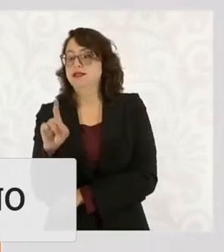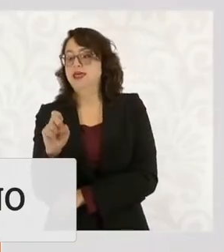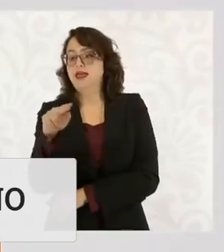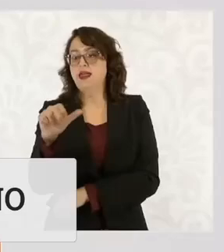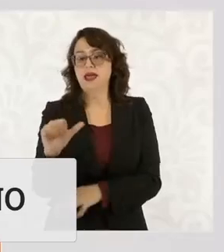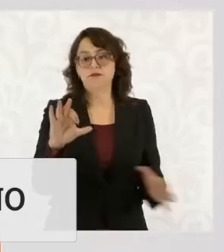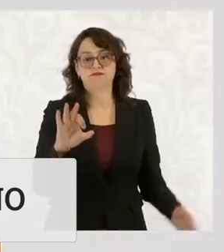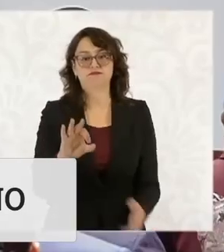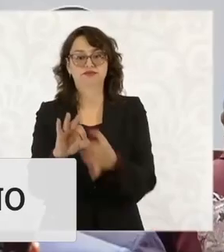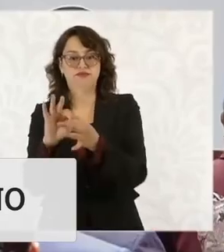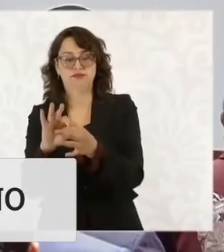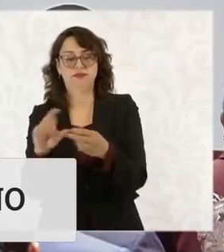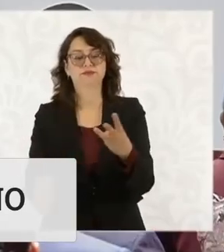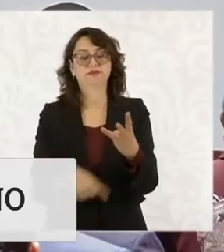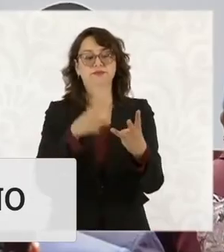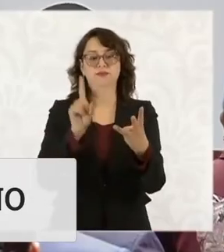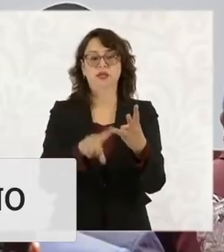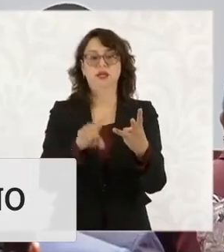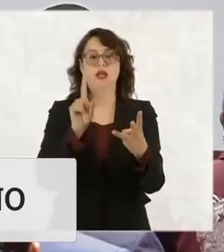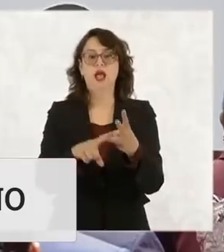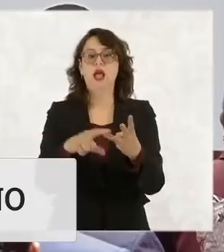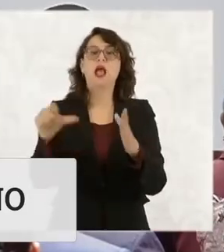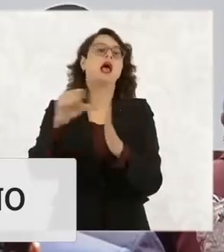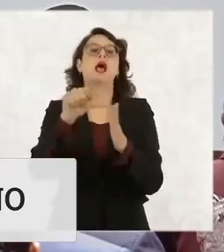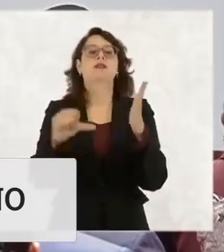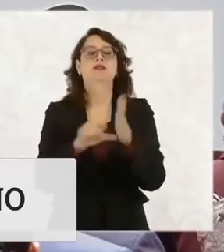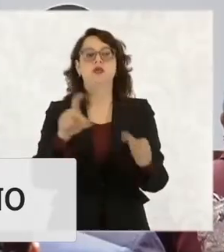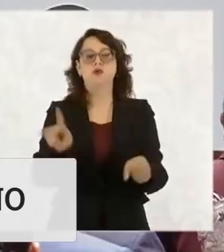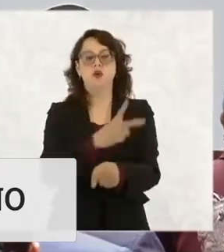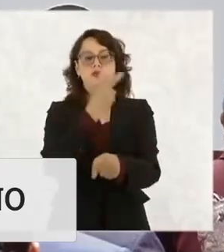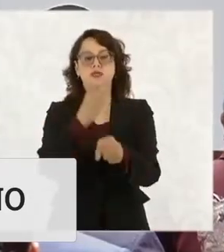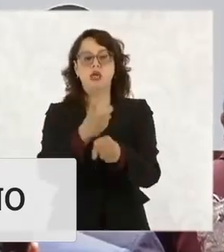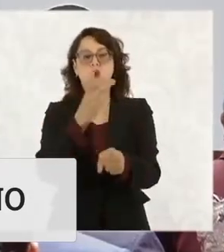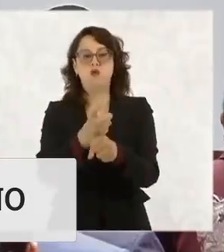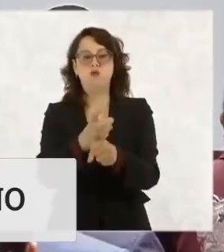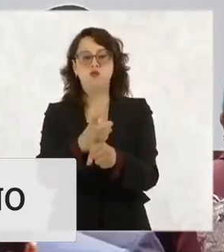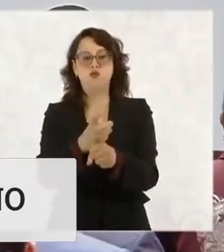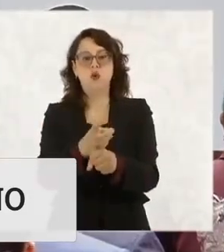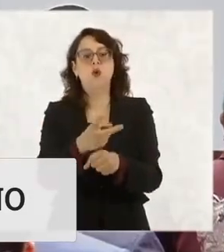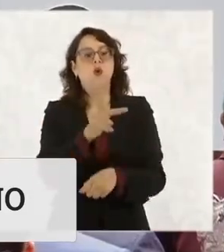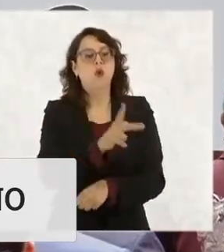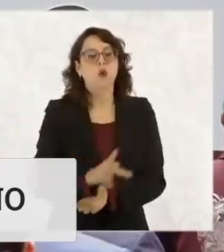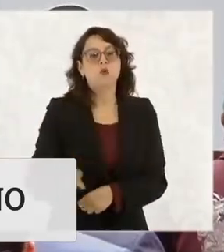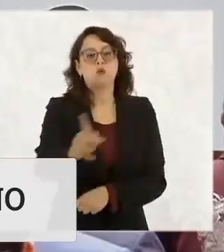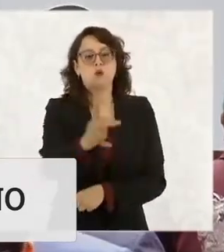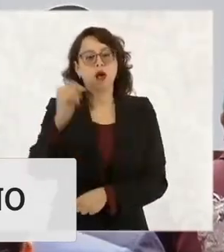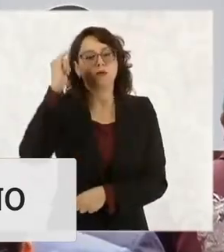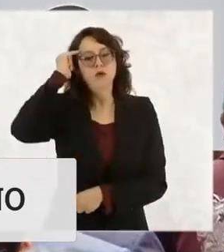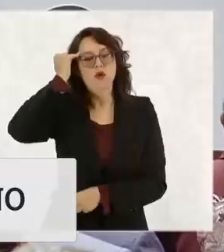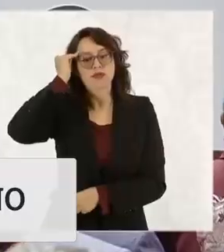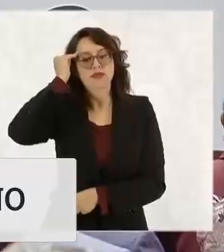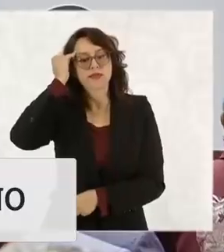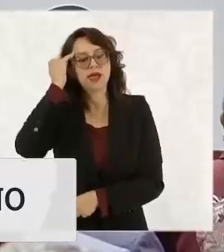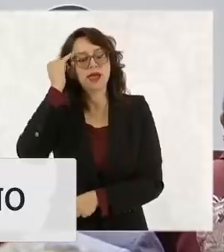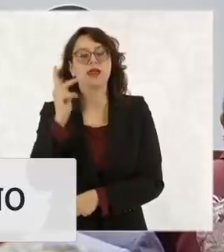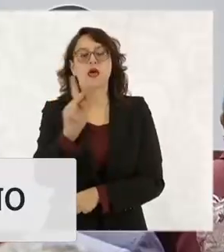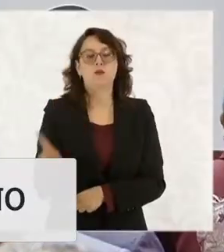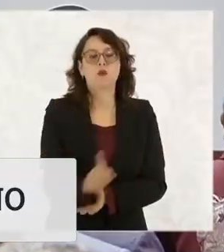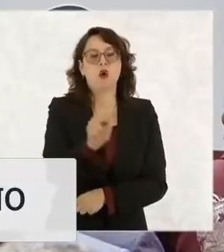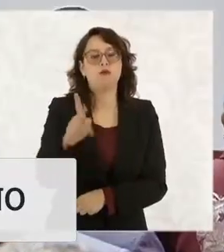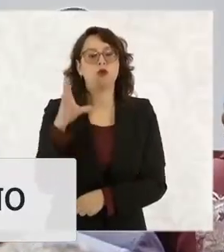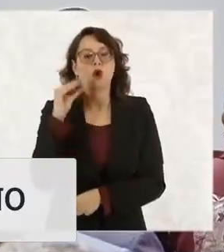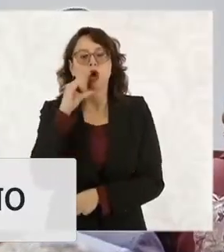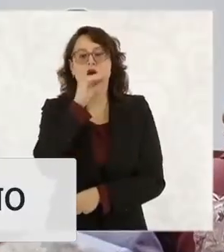Defensa. 3. Reforma al artículo 2 para reconocer a los pueblos indígenas y